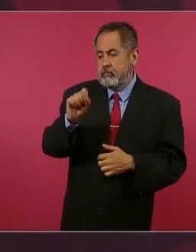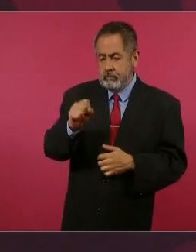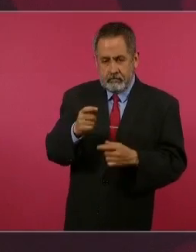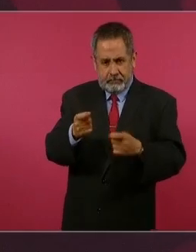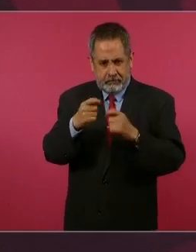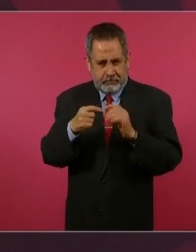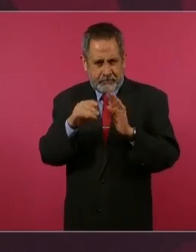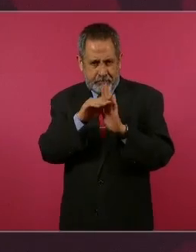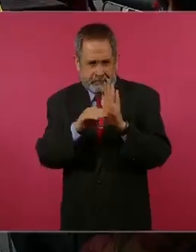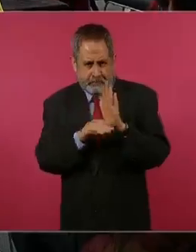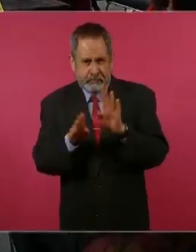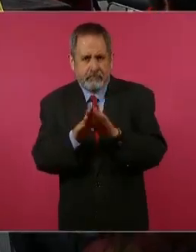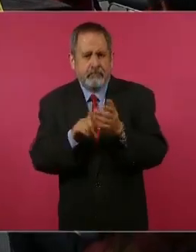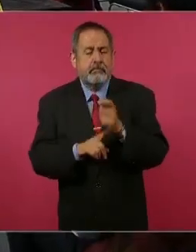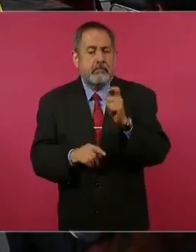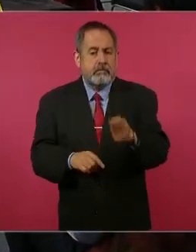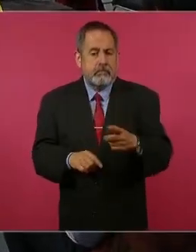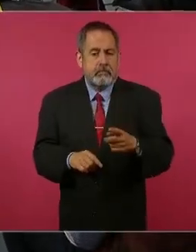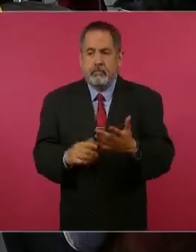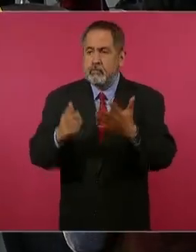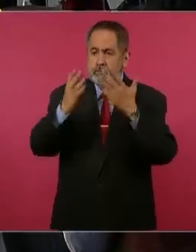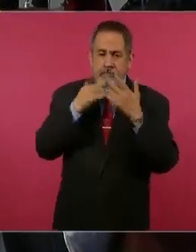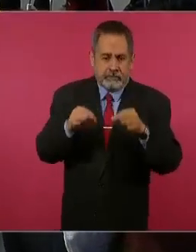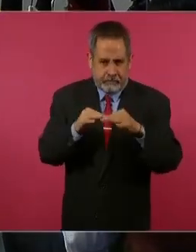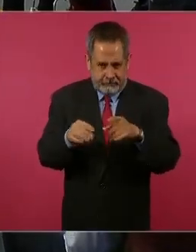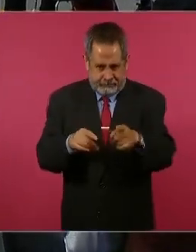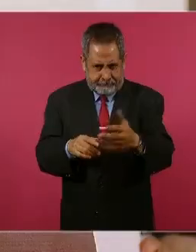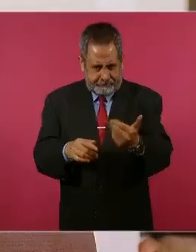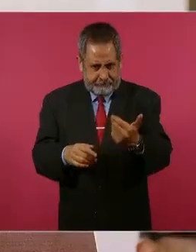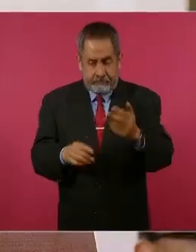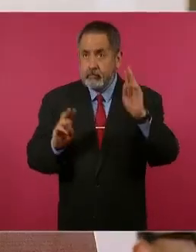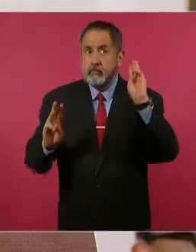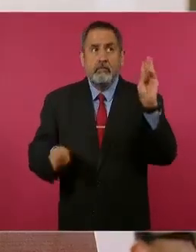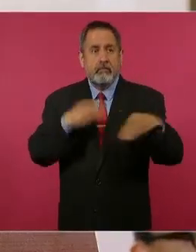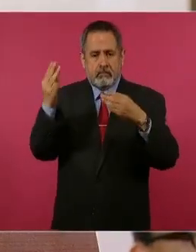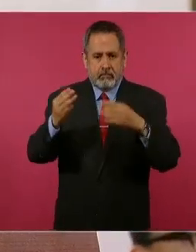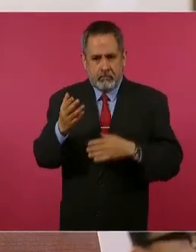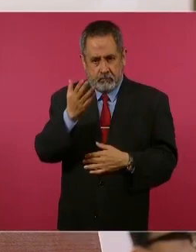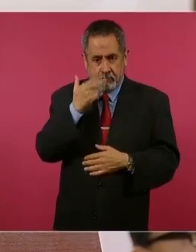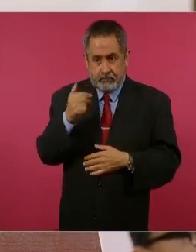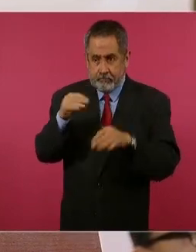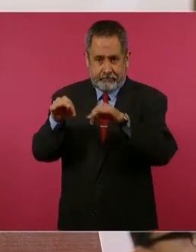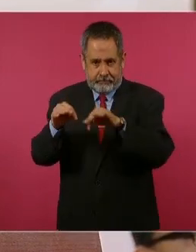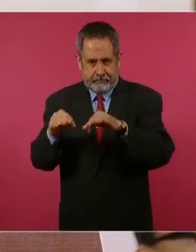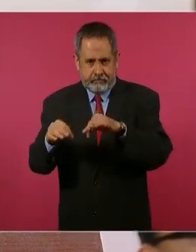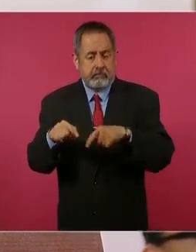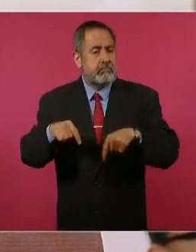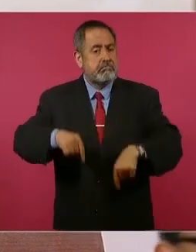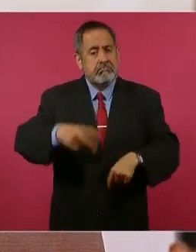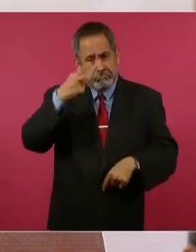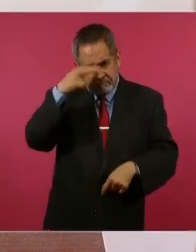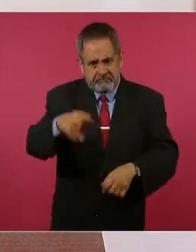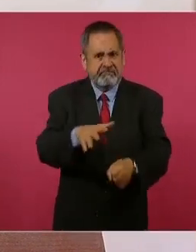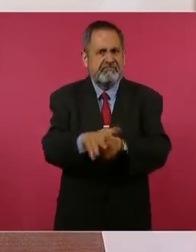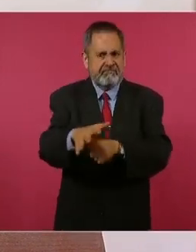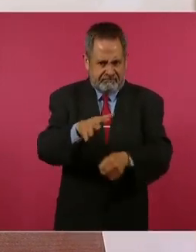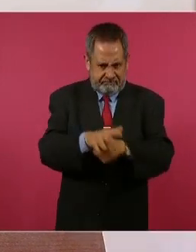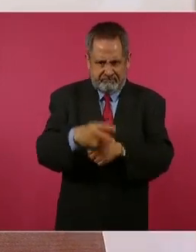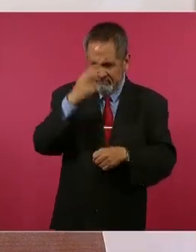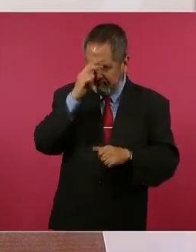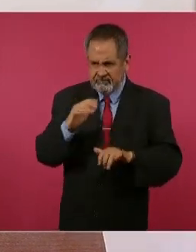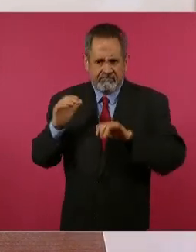gráfica de desempleo en el mundo o sea en México hay trabajo